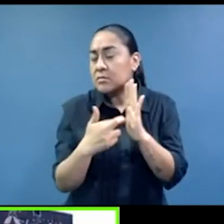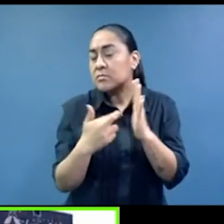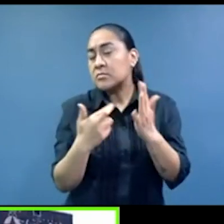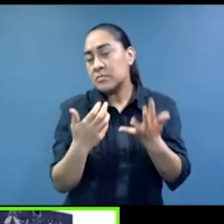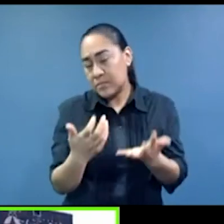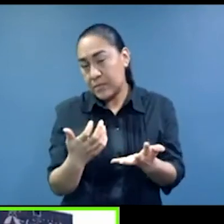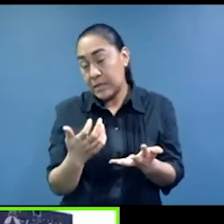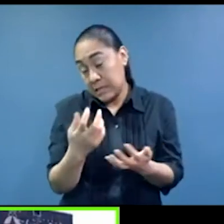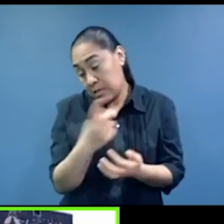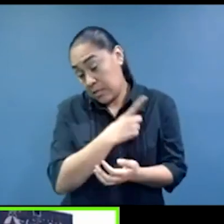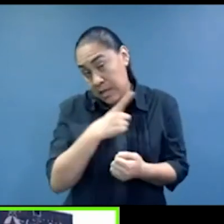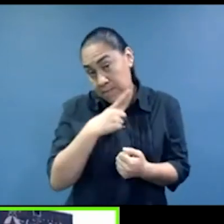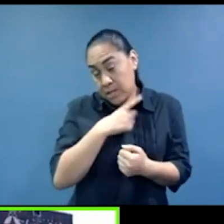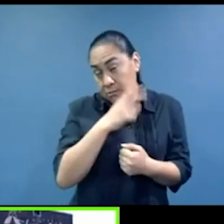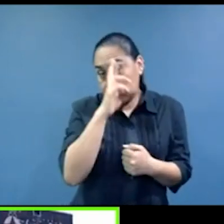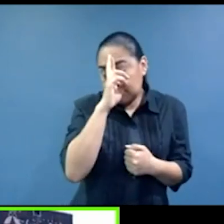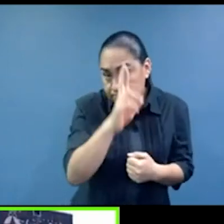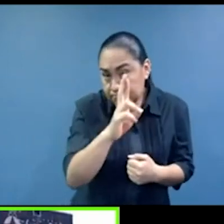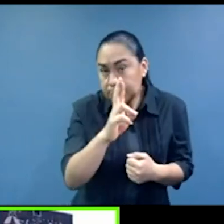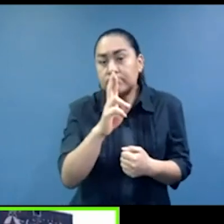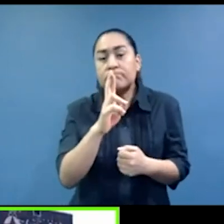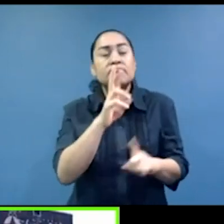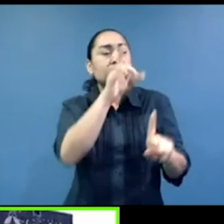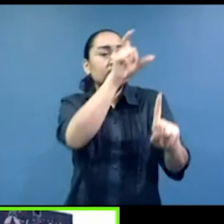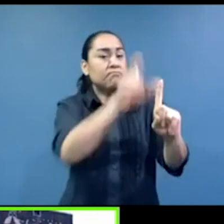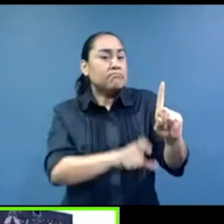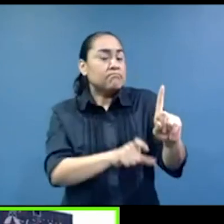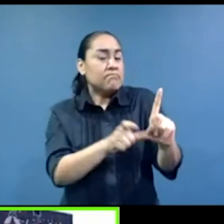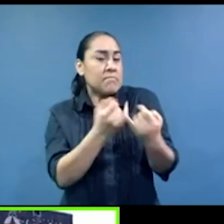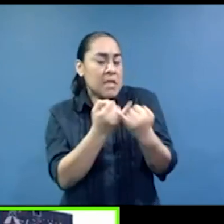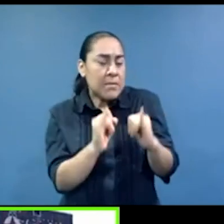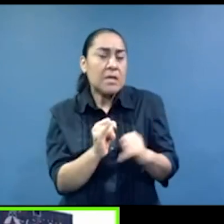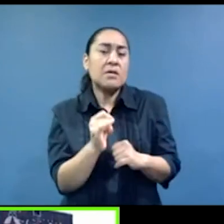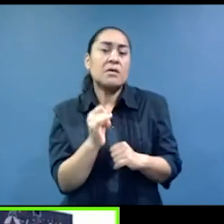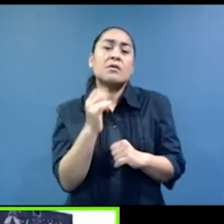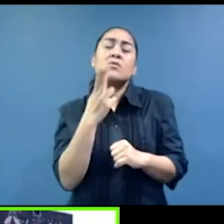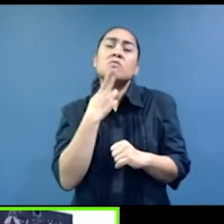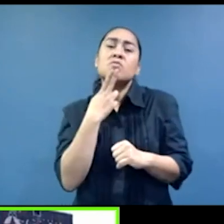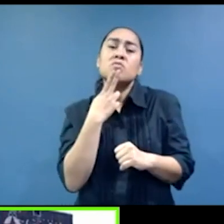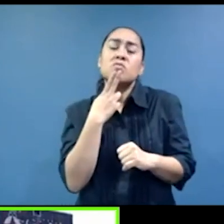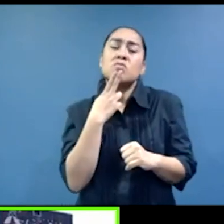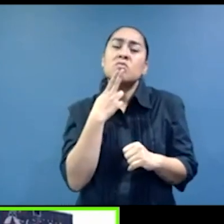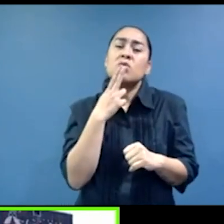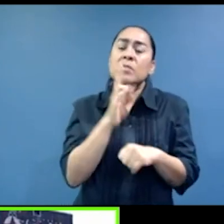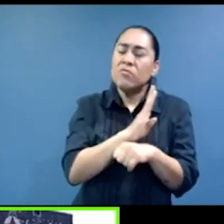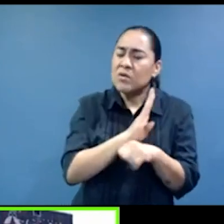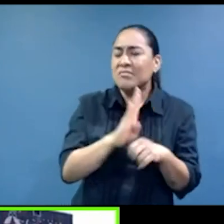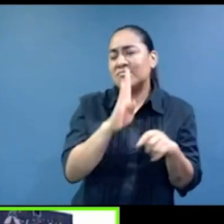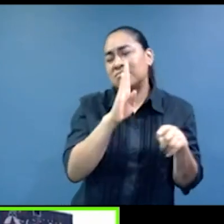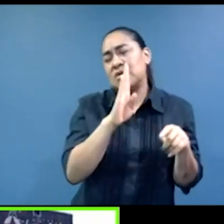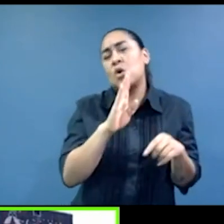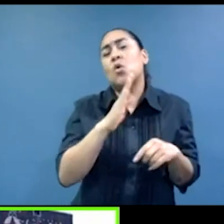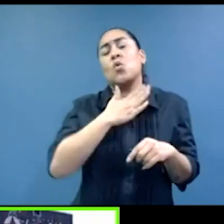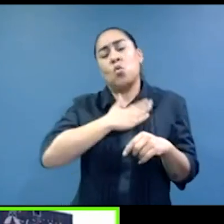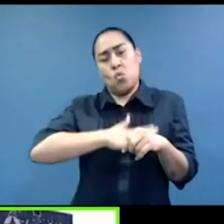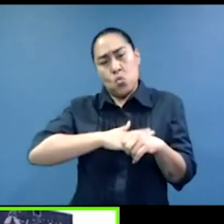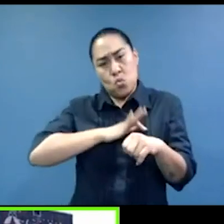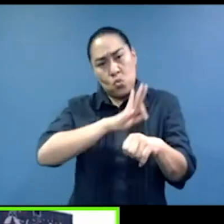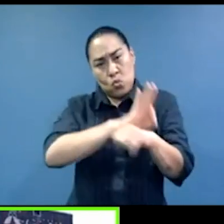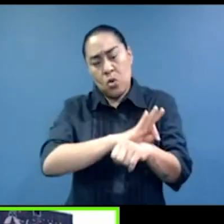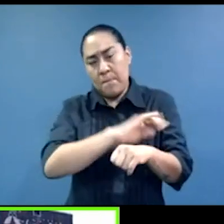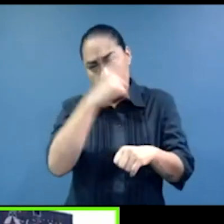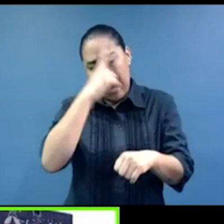se respeten los principios de autonomía, de beneficencia, de no maleficencia, pero sobre todo de justicia reproductiva,